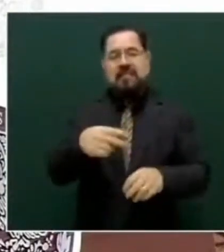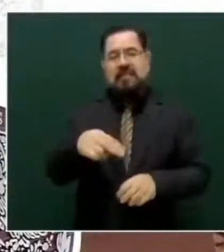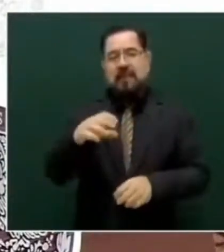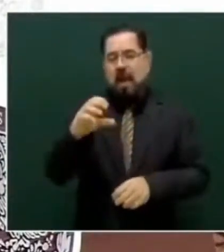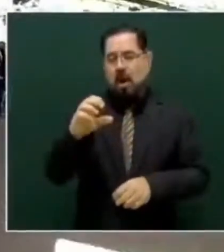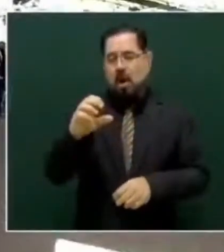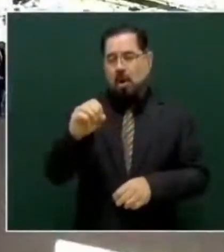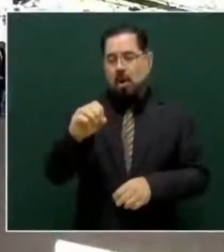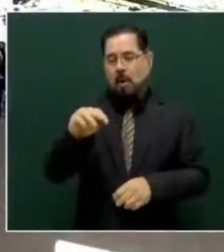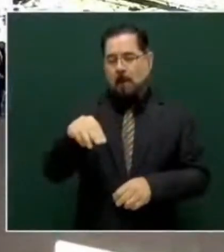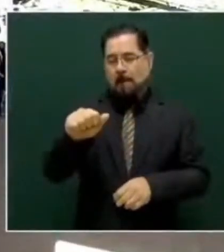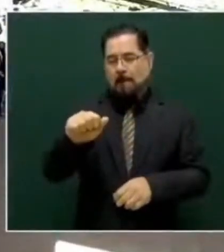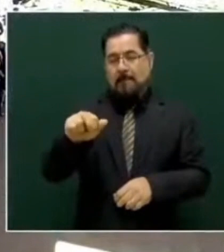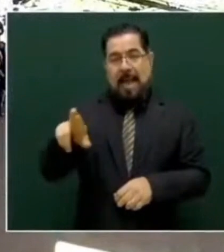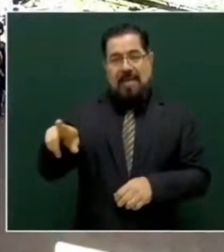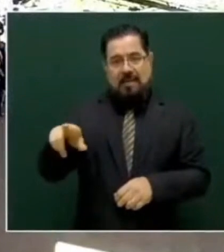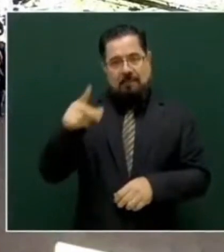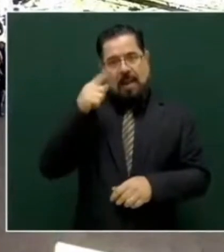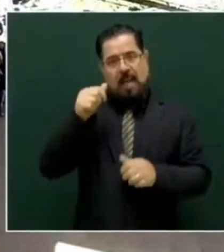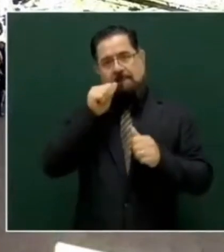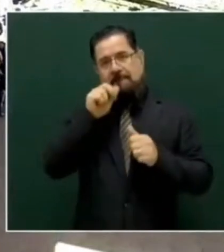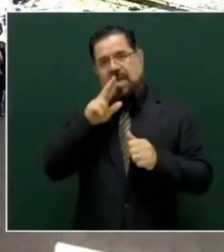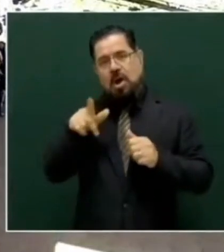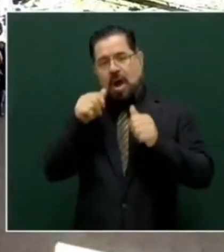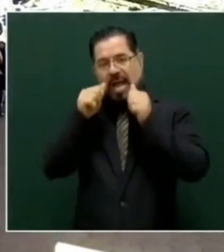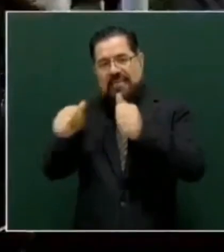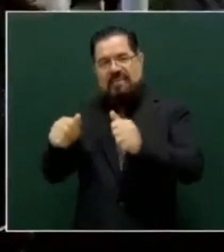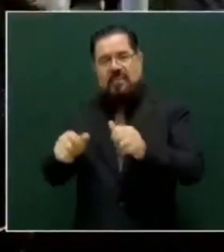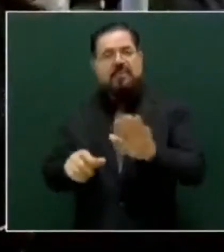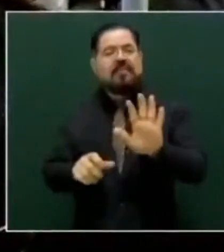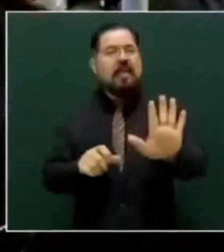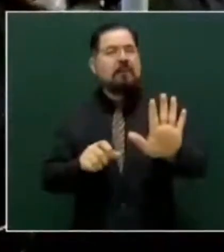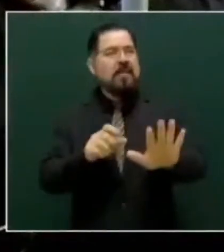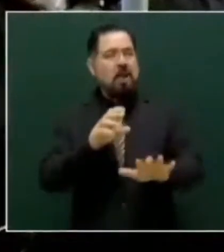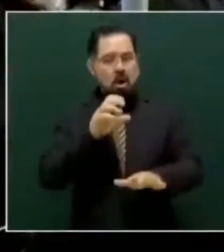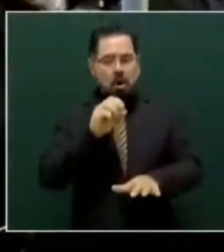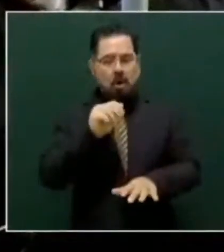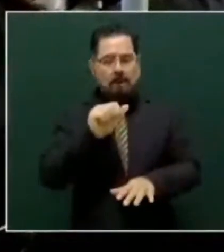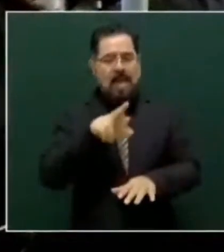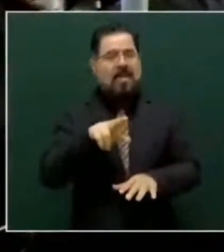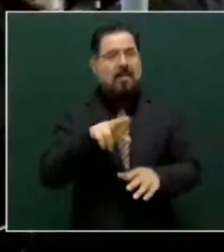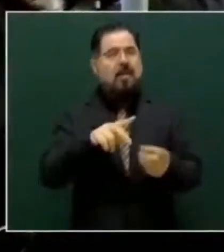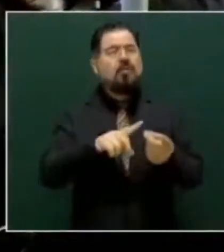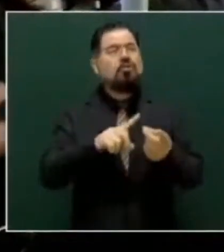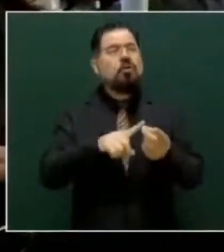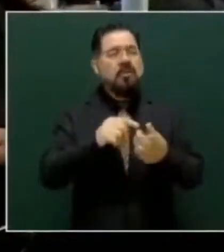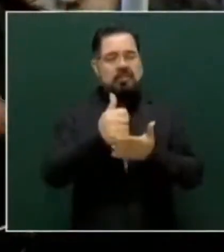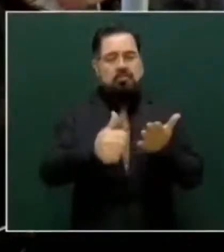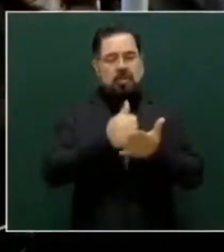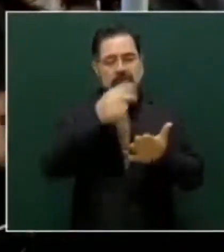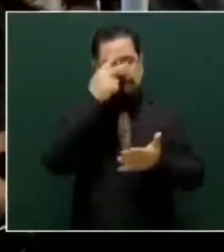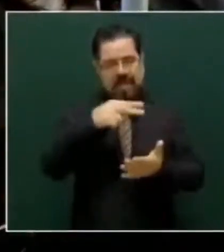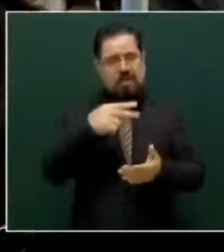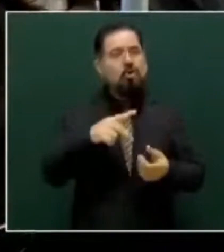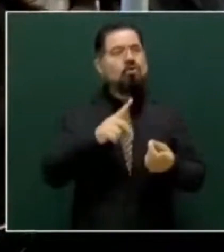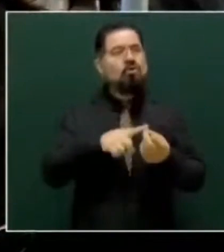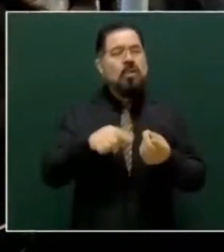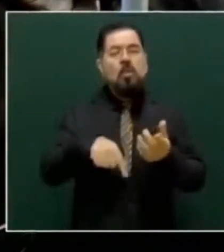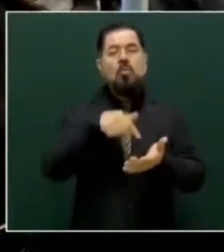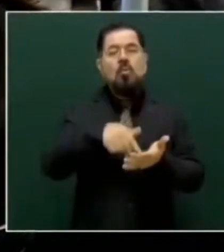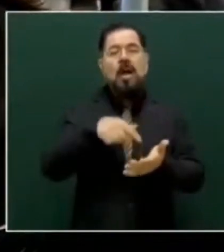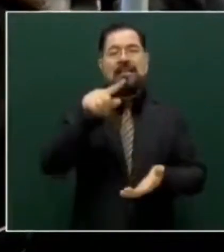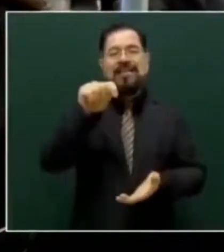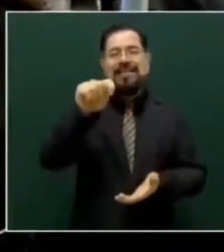norte. Y la estación, la de la Comar temporal que está en Tláhuac, que se va a cerrar, ¿por qué se toma la decisión de